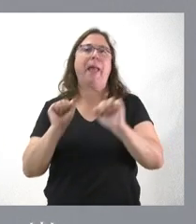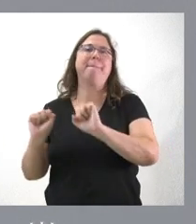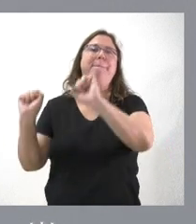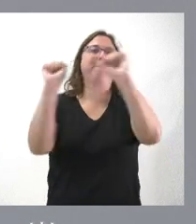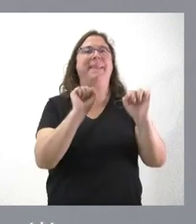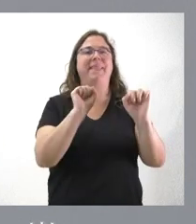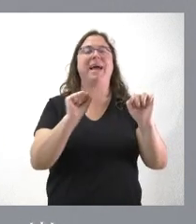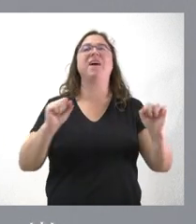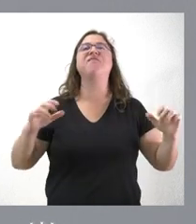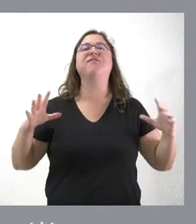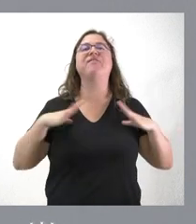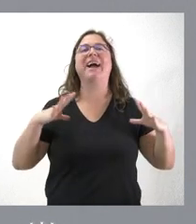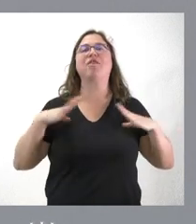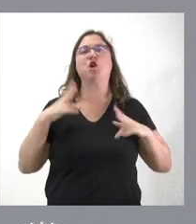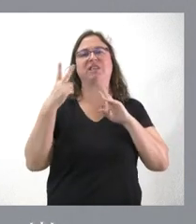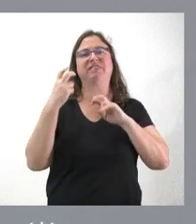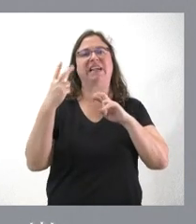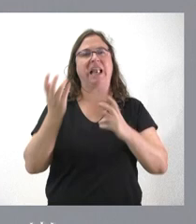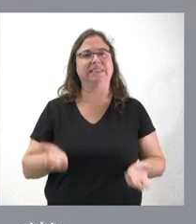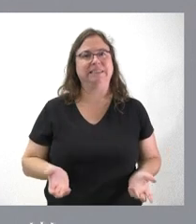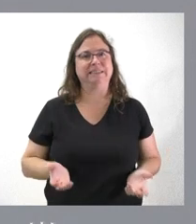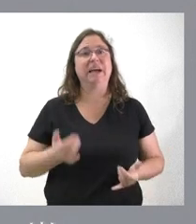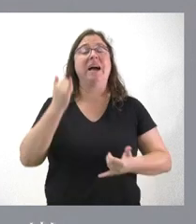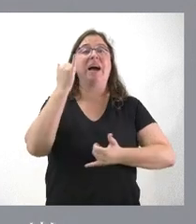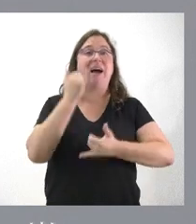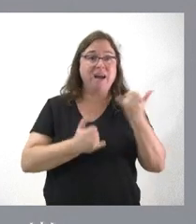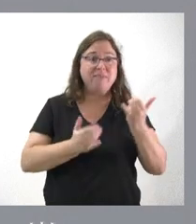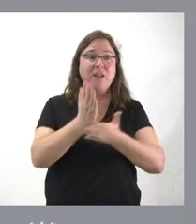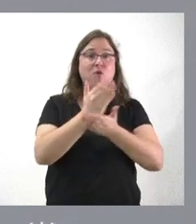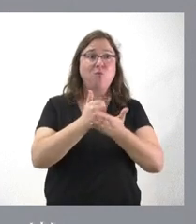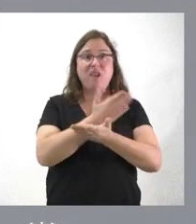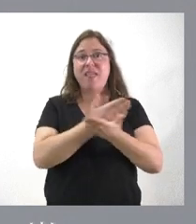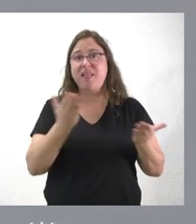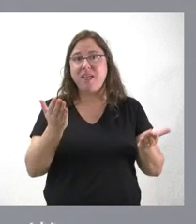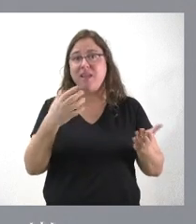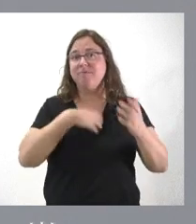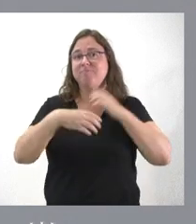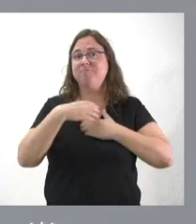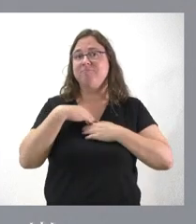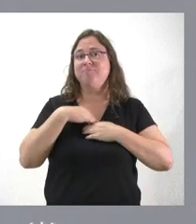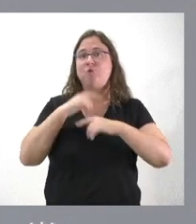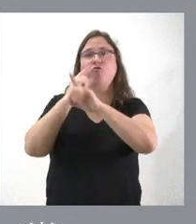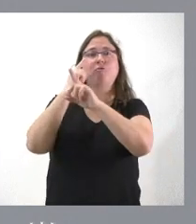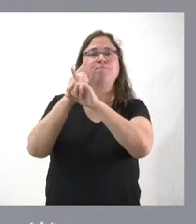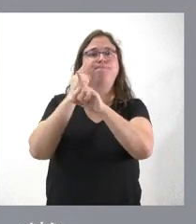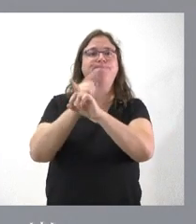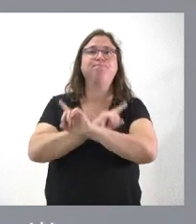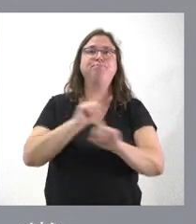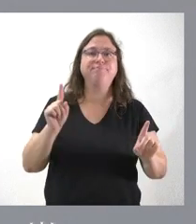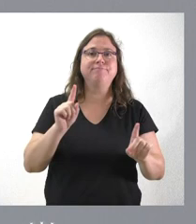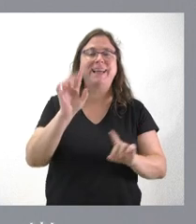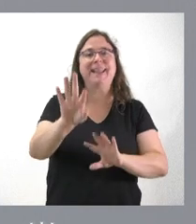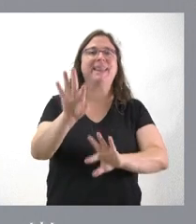las vacaciones fiscales. Y, por tanto, impedía que las comunidades autónomas pudiéramos recurrir las